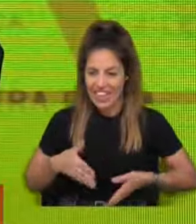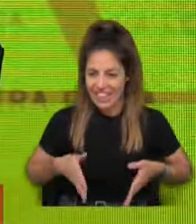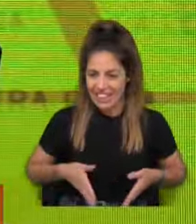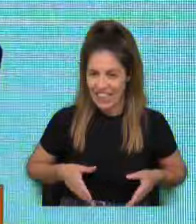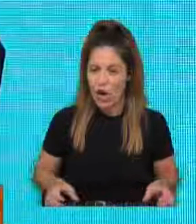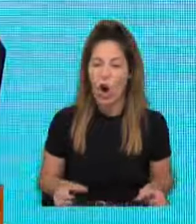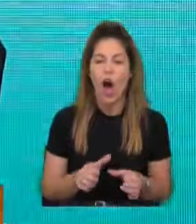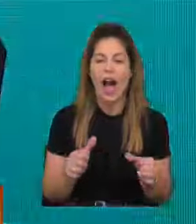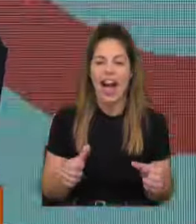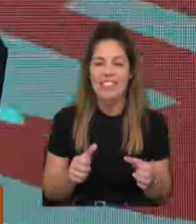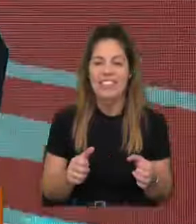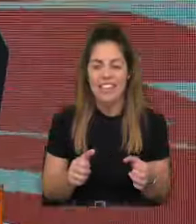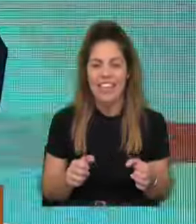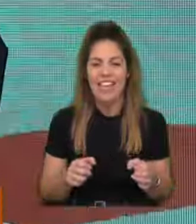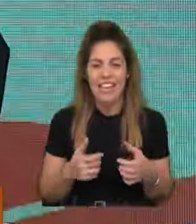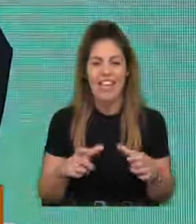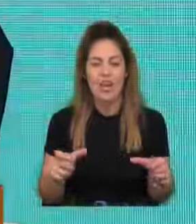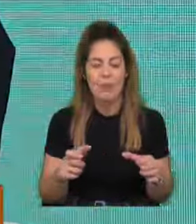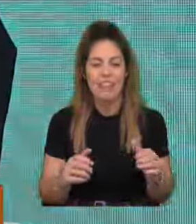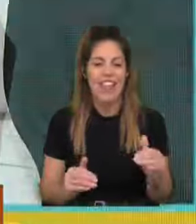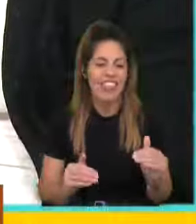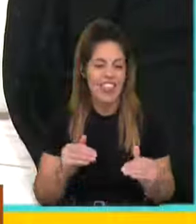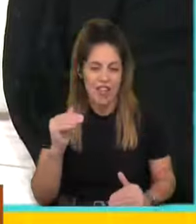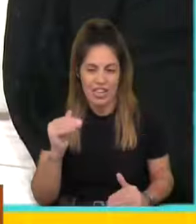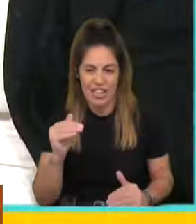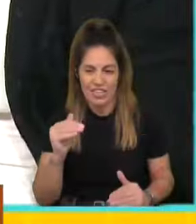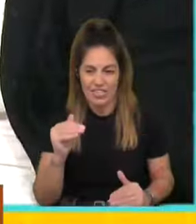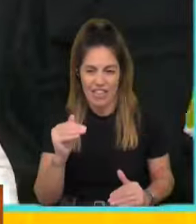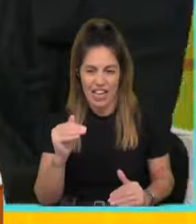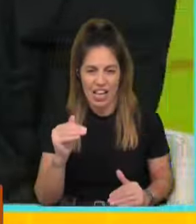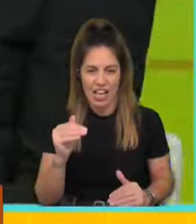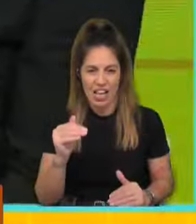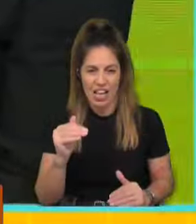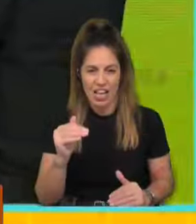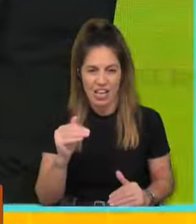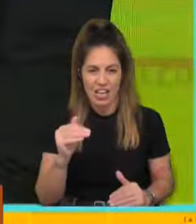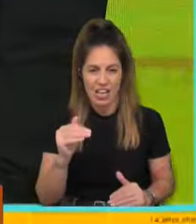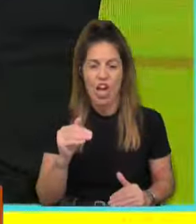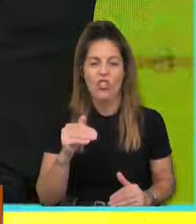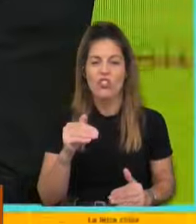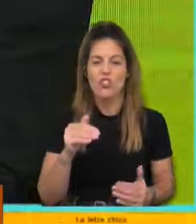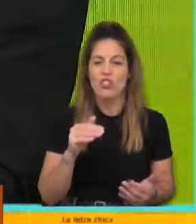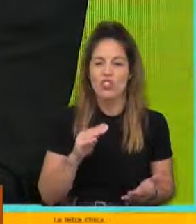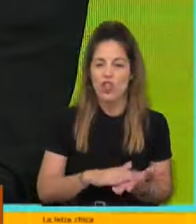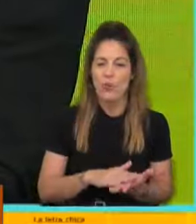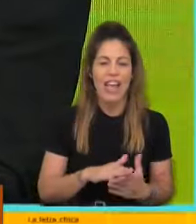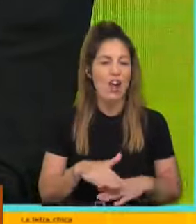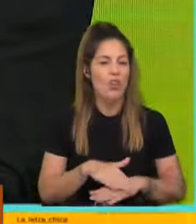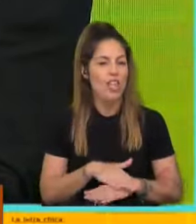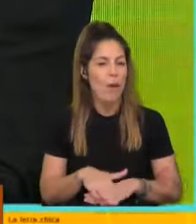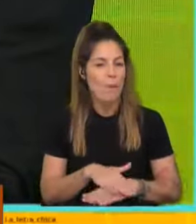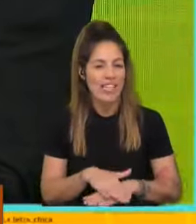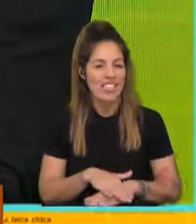hace incrementa mucho más La Brecha de opresión sobre los cuerpos de las mujeres sobre algo que es tan básico que es los cuerpos de